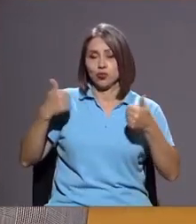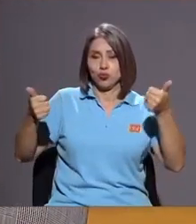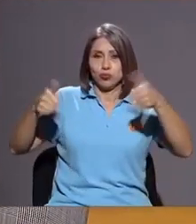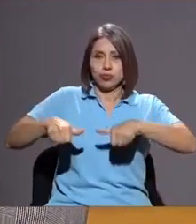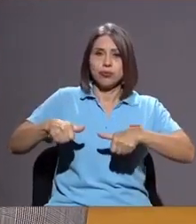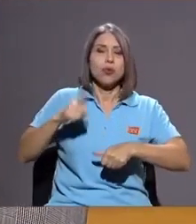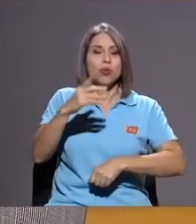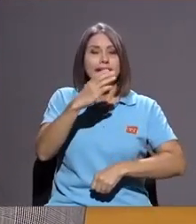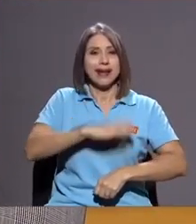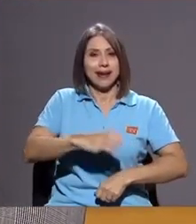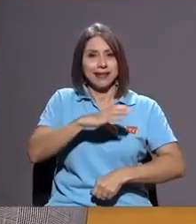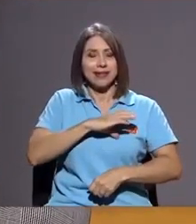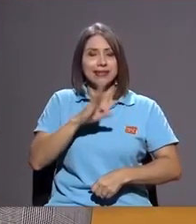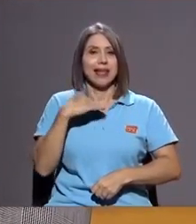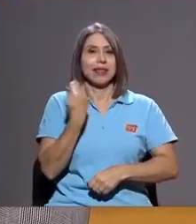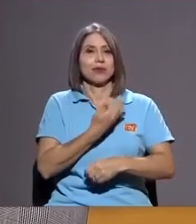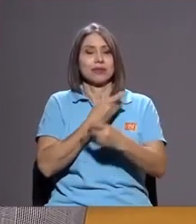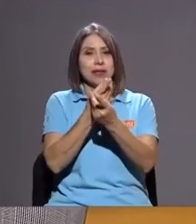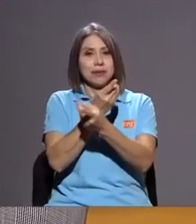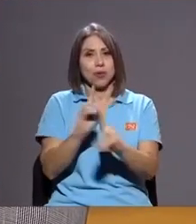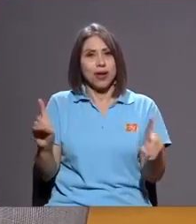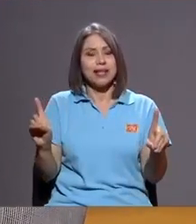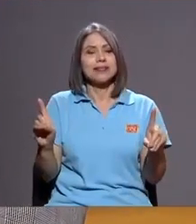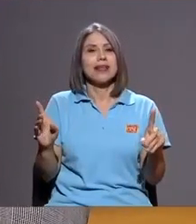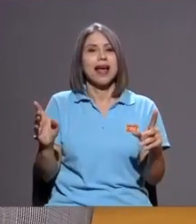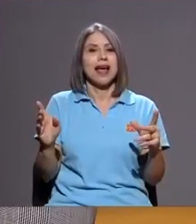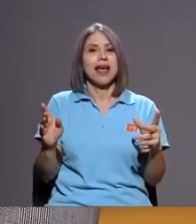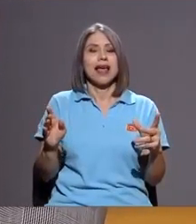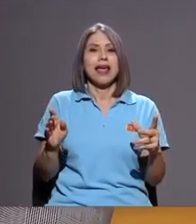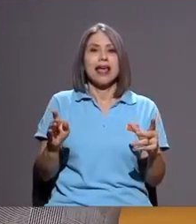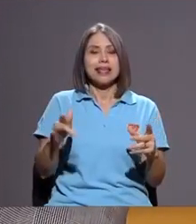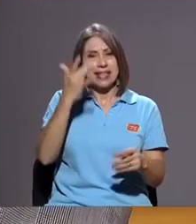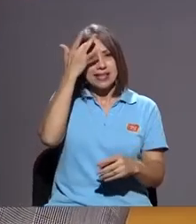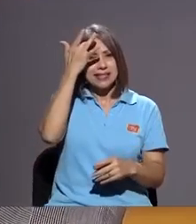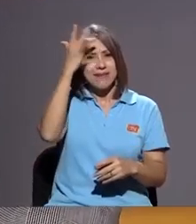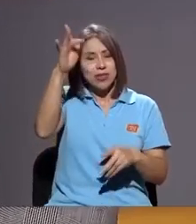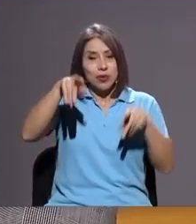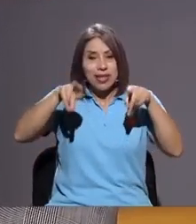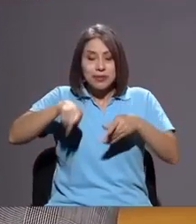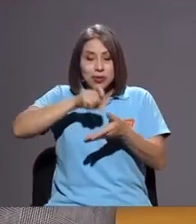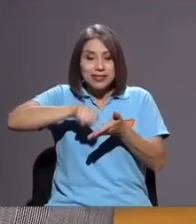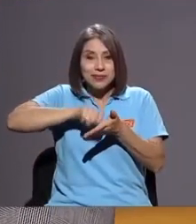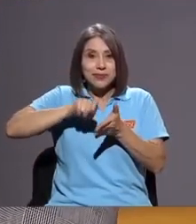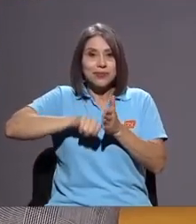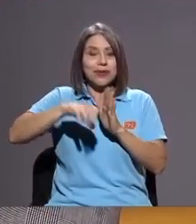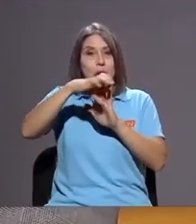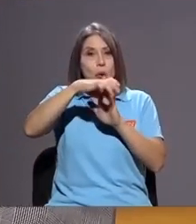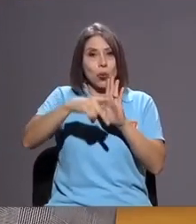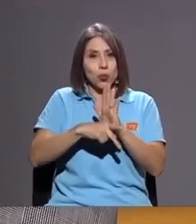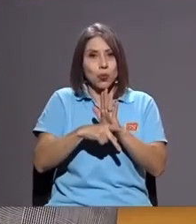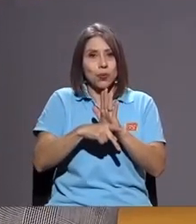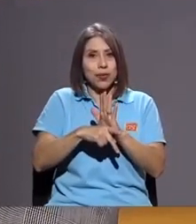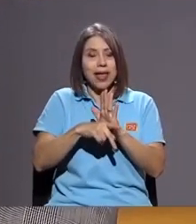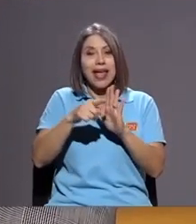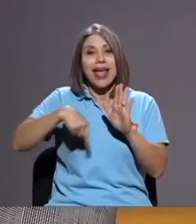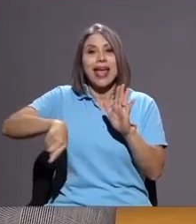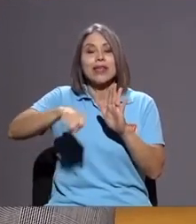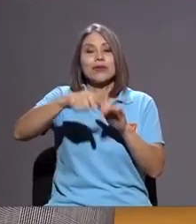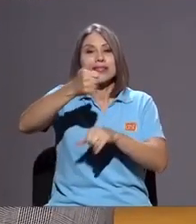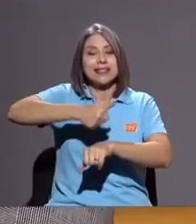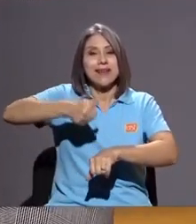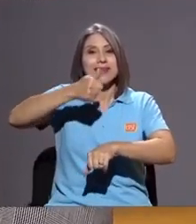de las características de nuestra democracia es, digamos, la sabiduría de los constituyentes en el sentido de establecer